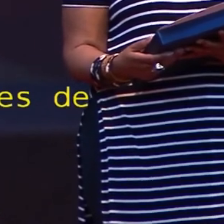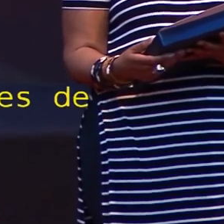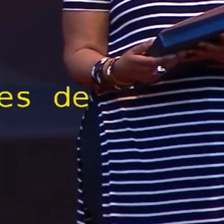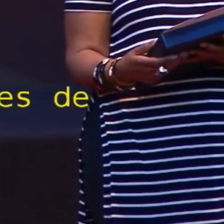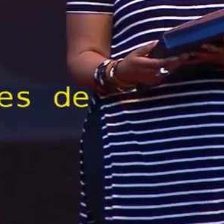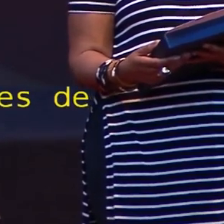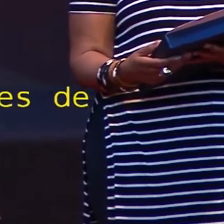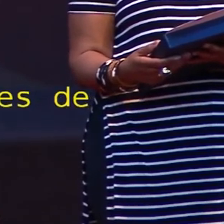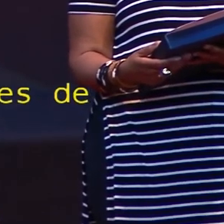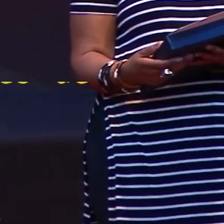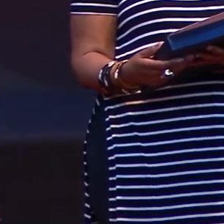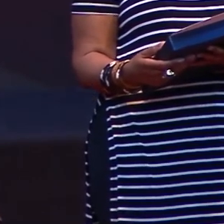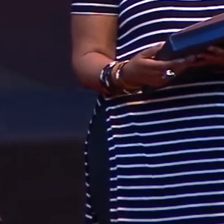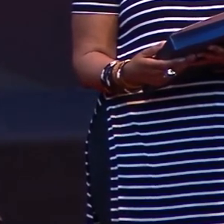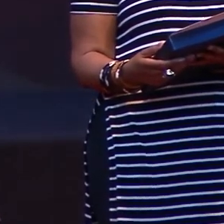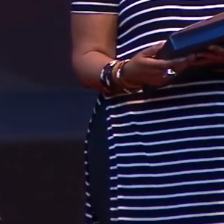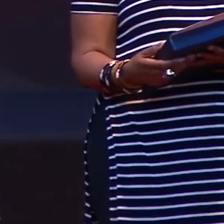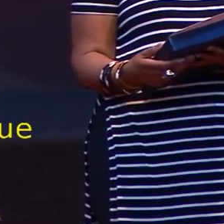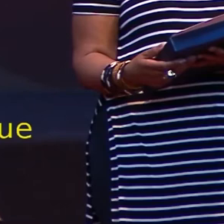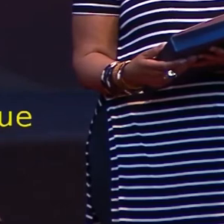the lights o distracción